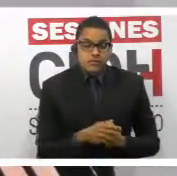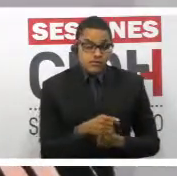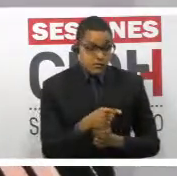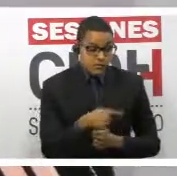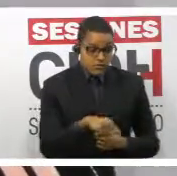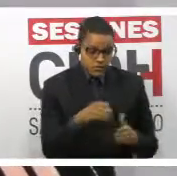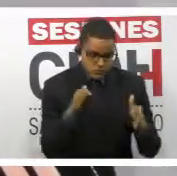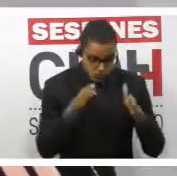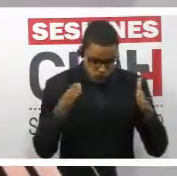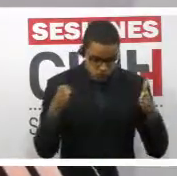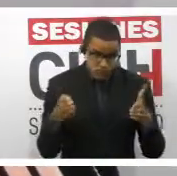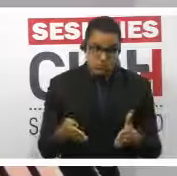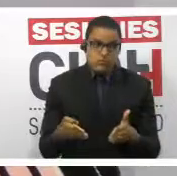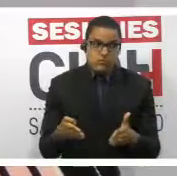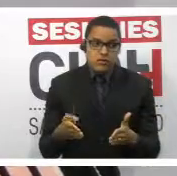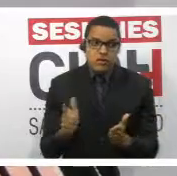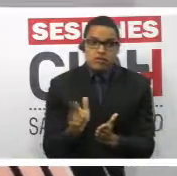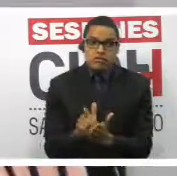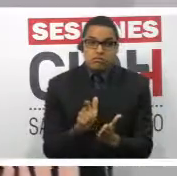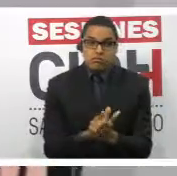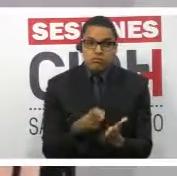enfoque de derechos